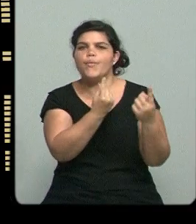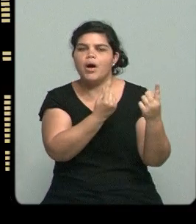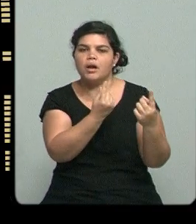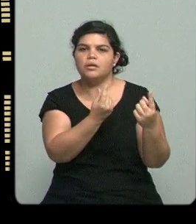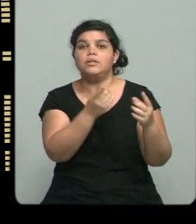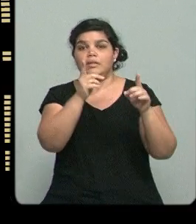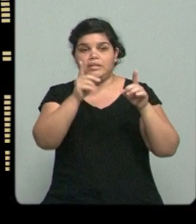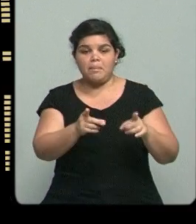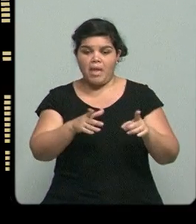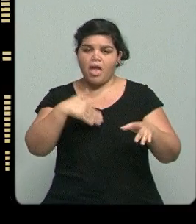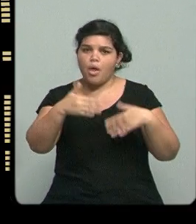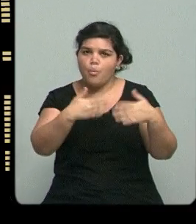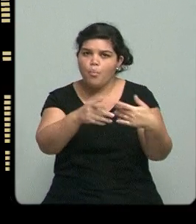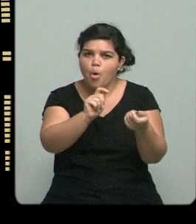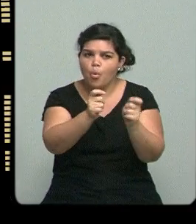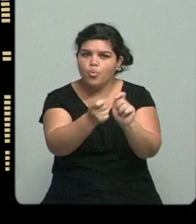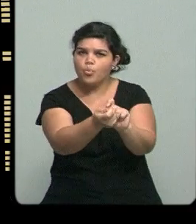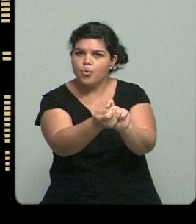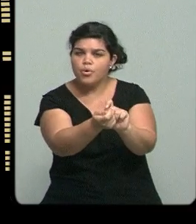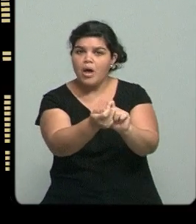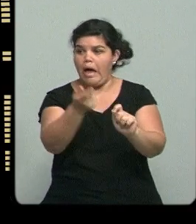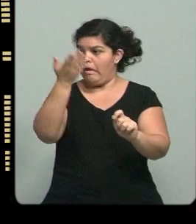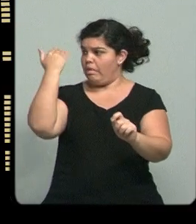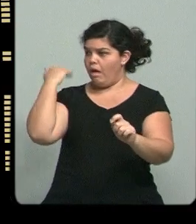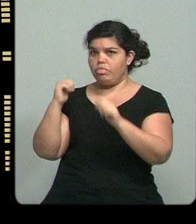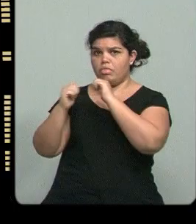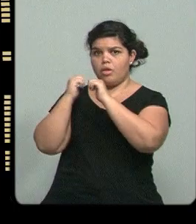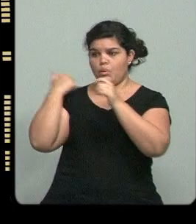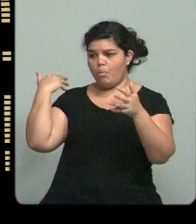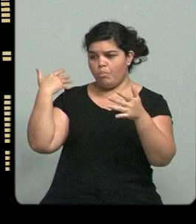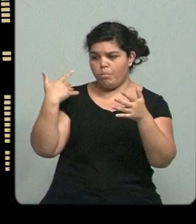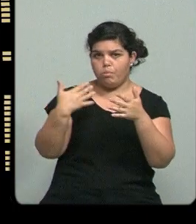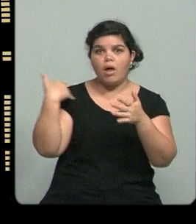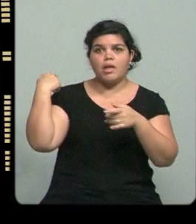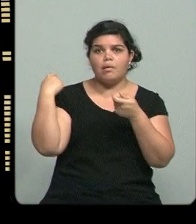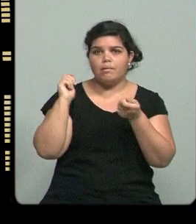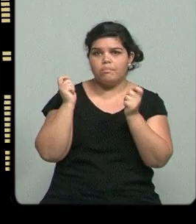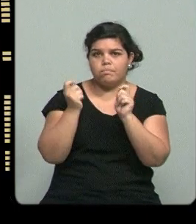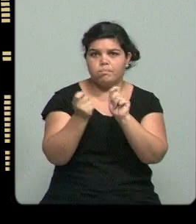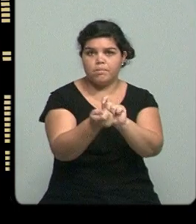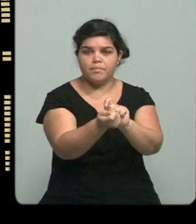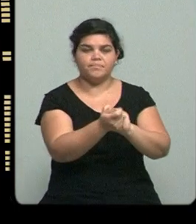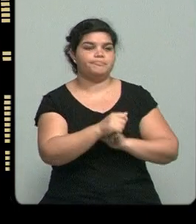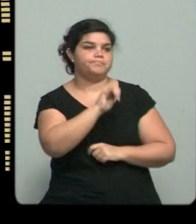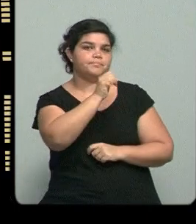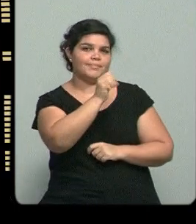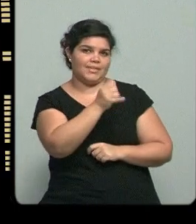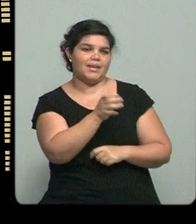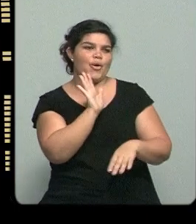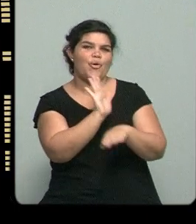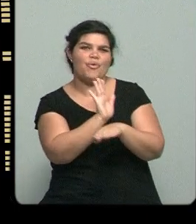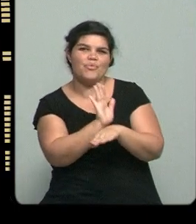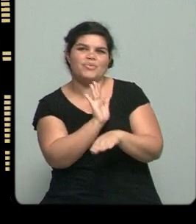conocer? ¿Y se ha evolucionado un poco el término a lo largo de la historia? Sí, Claudia, ha evolucionado mucho.